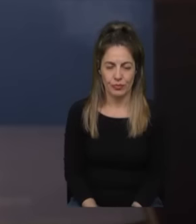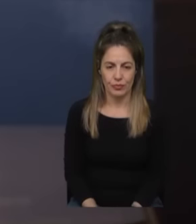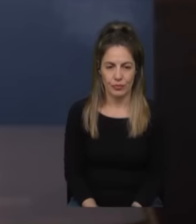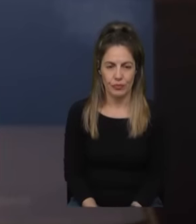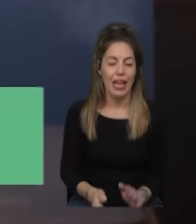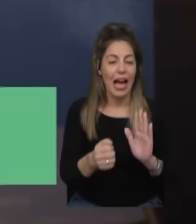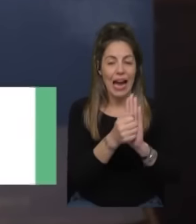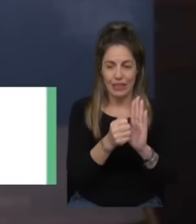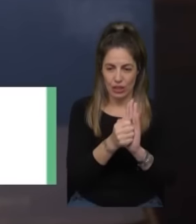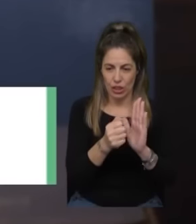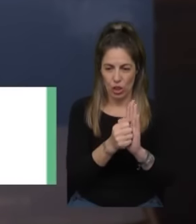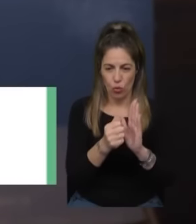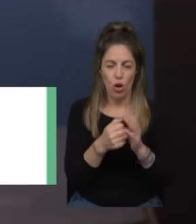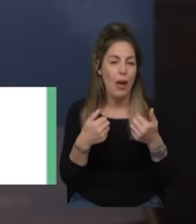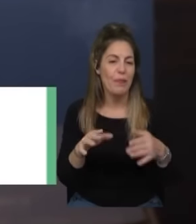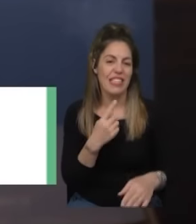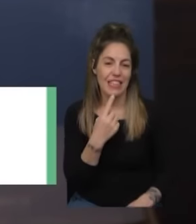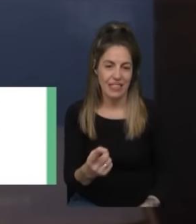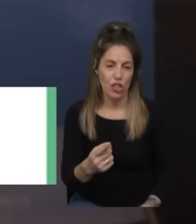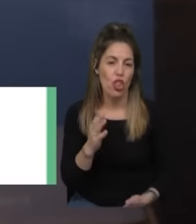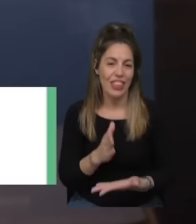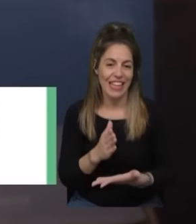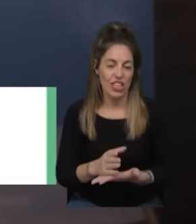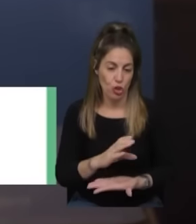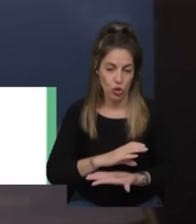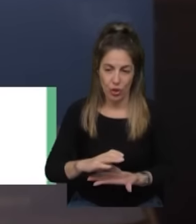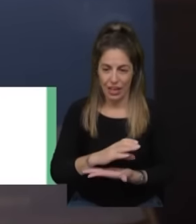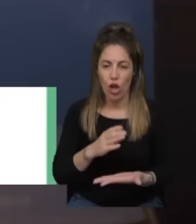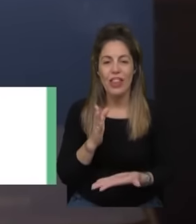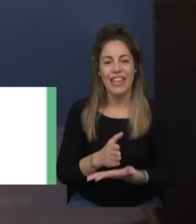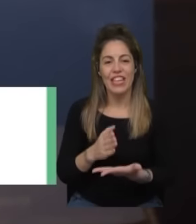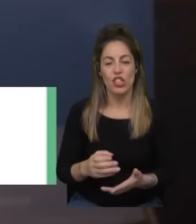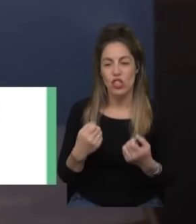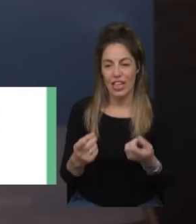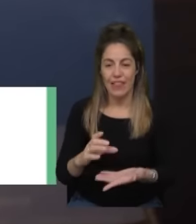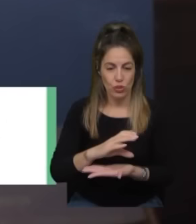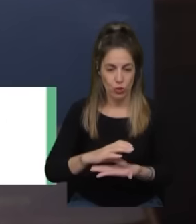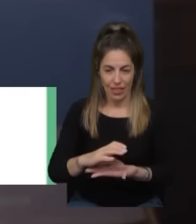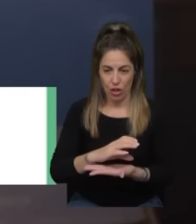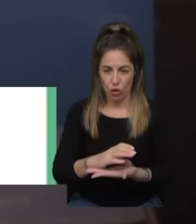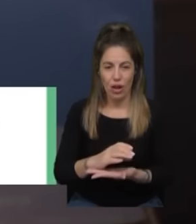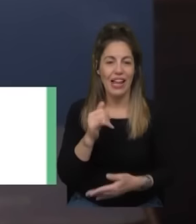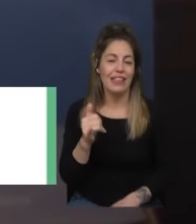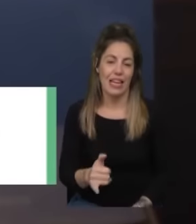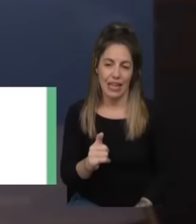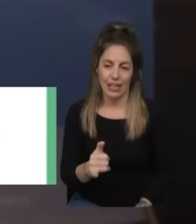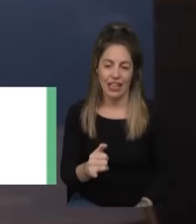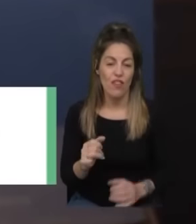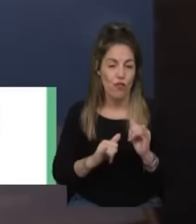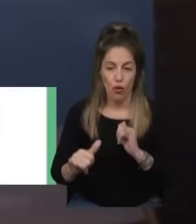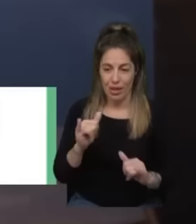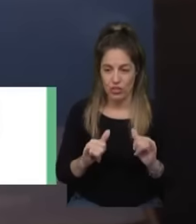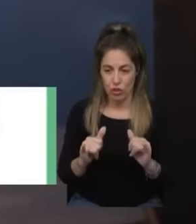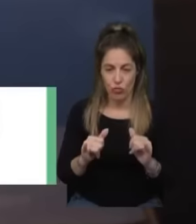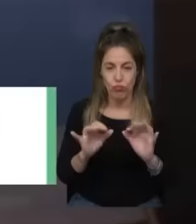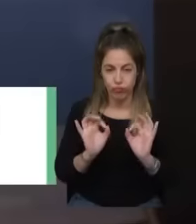El artículo arranca diciendo derecho al ciudadano. Es un derecho que se le da al ciudadano a tener una información